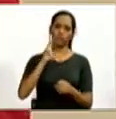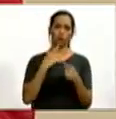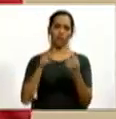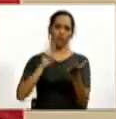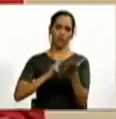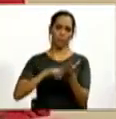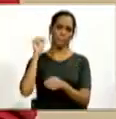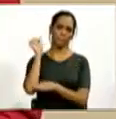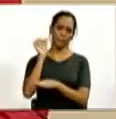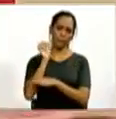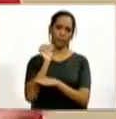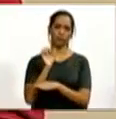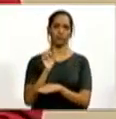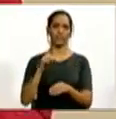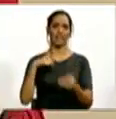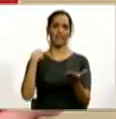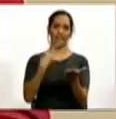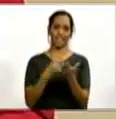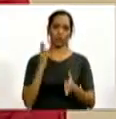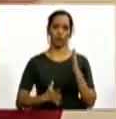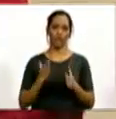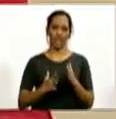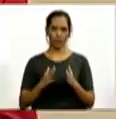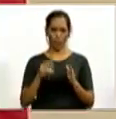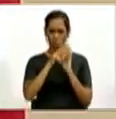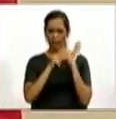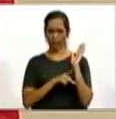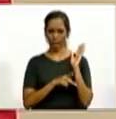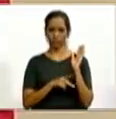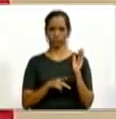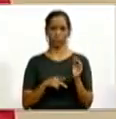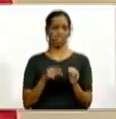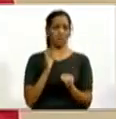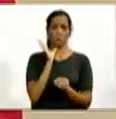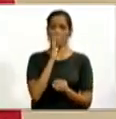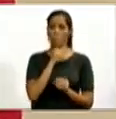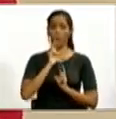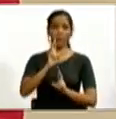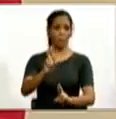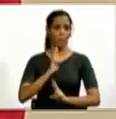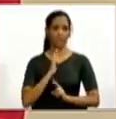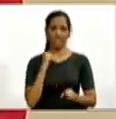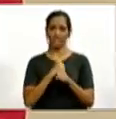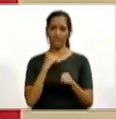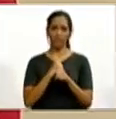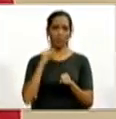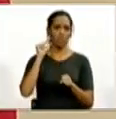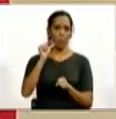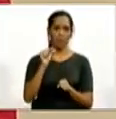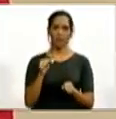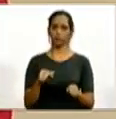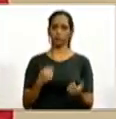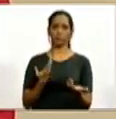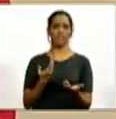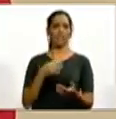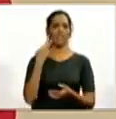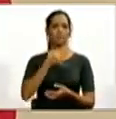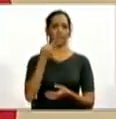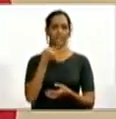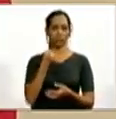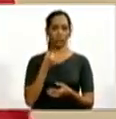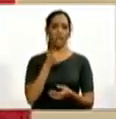Y bueno, parece que igualito no surgió ningún efecto ni el trabajo en ese momento, ni las declaraciones de Pérez